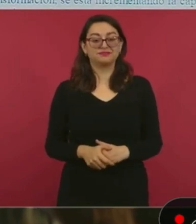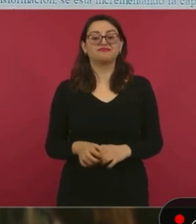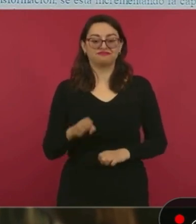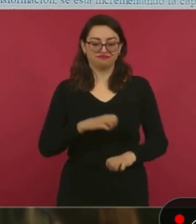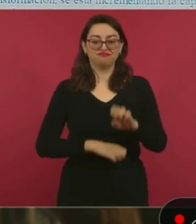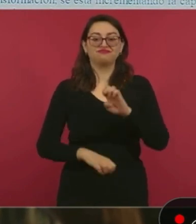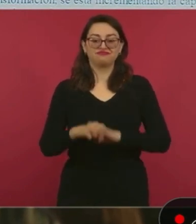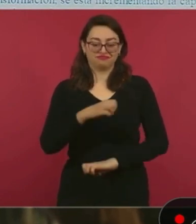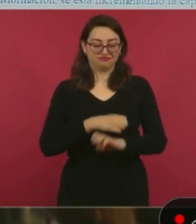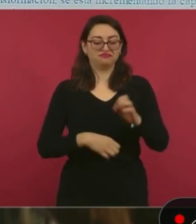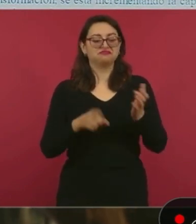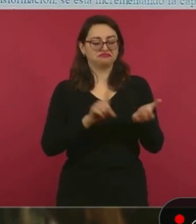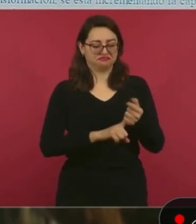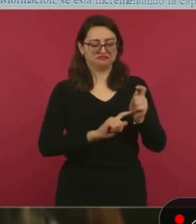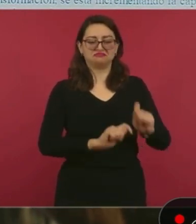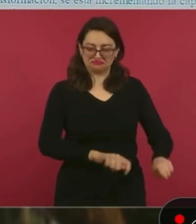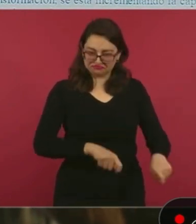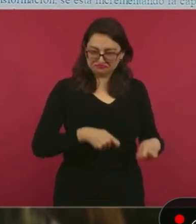empresa